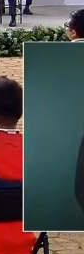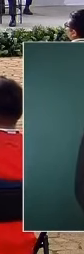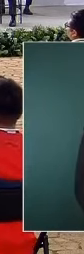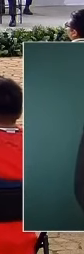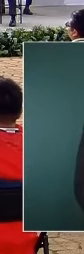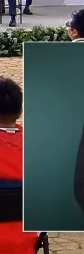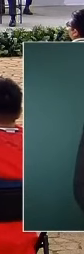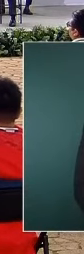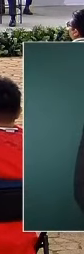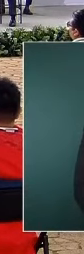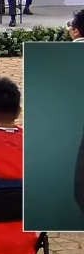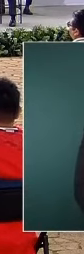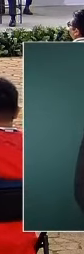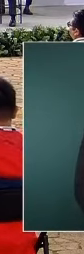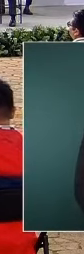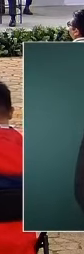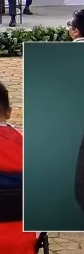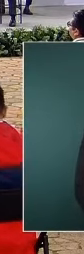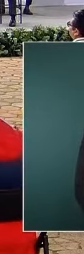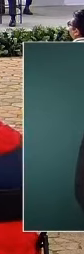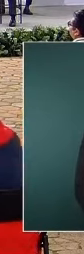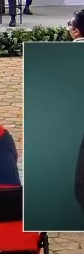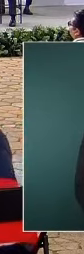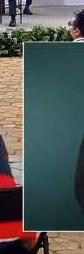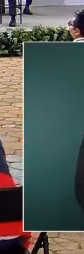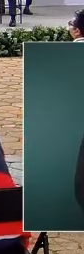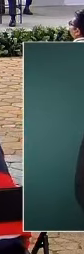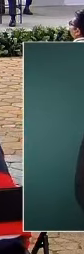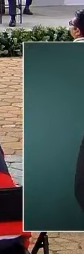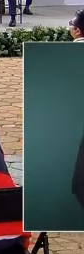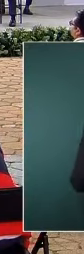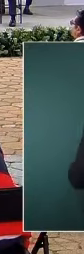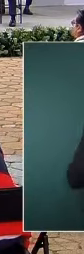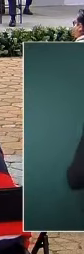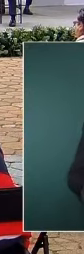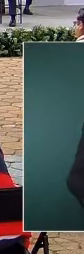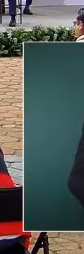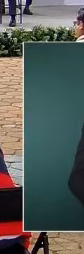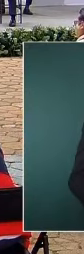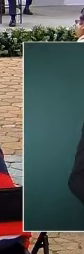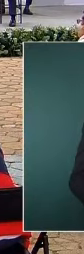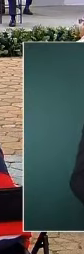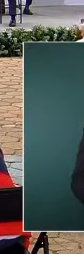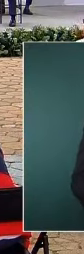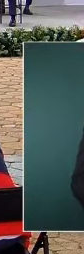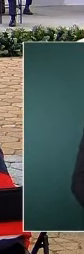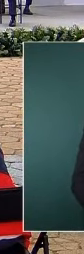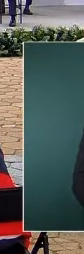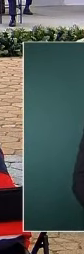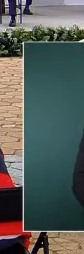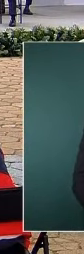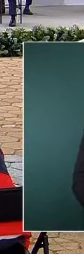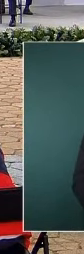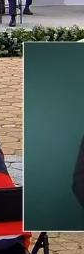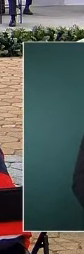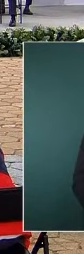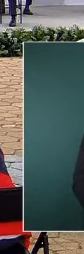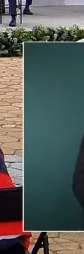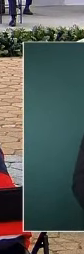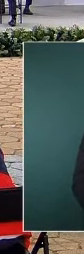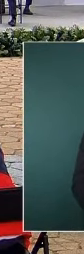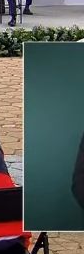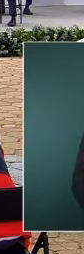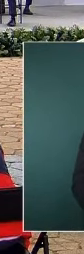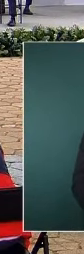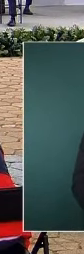que la gente ya no quiere eso. O sea, han abusado. Les puedo platicar así rápido. ¿Por qué no?